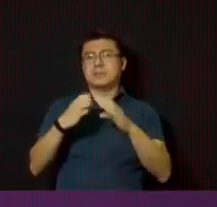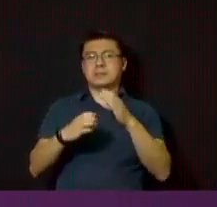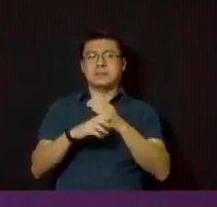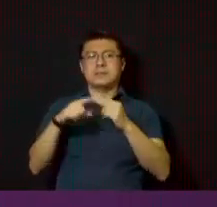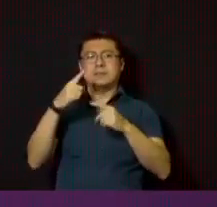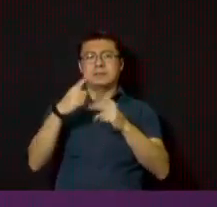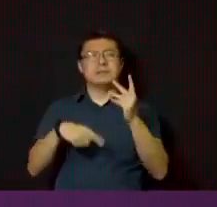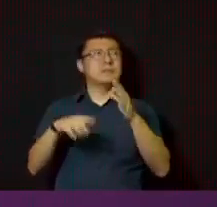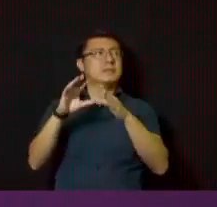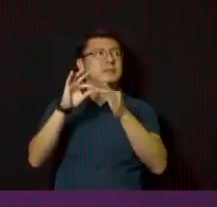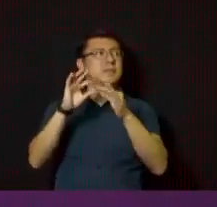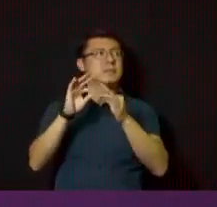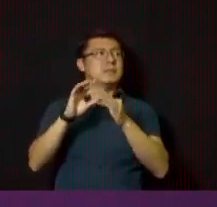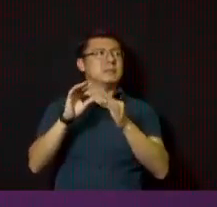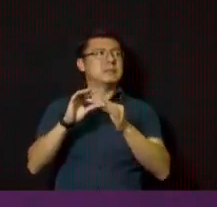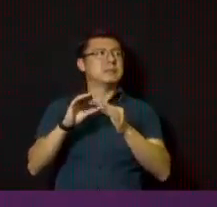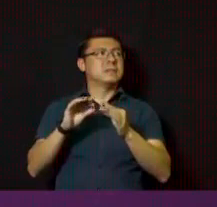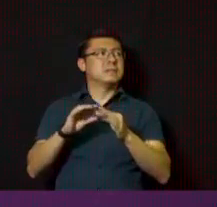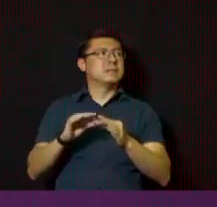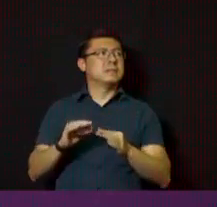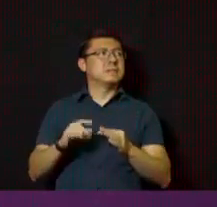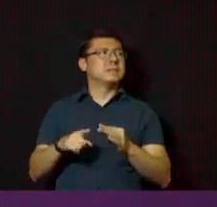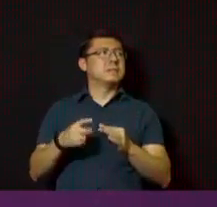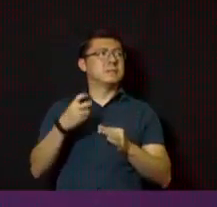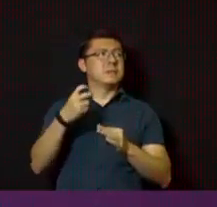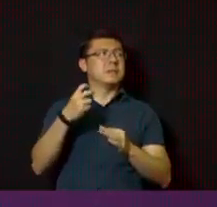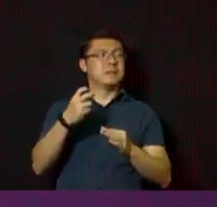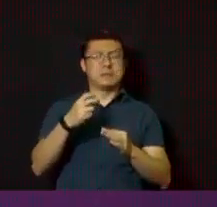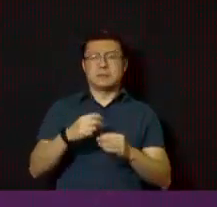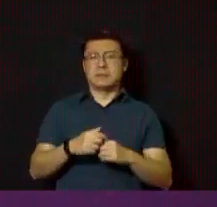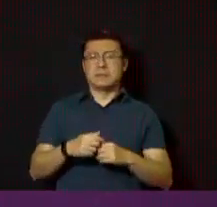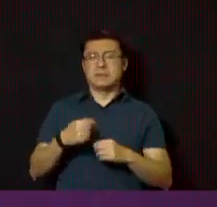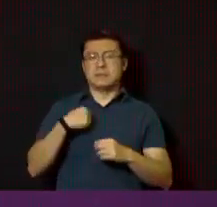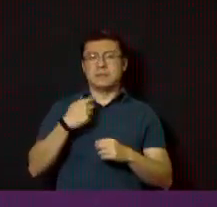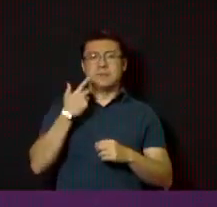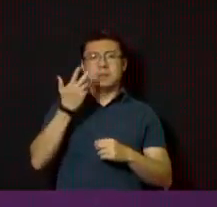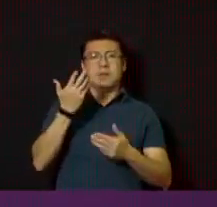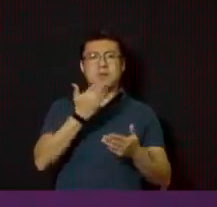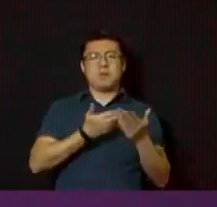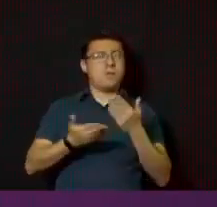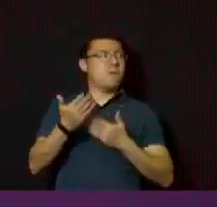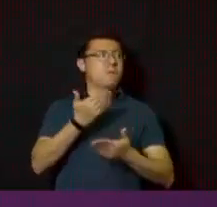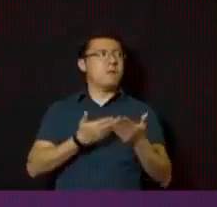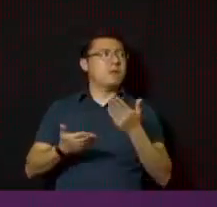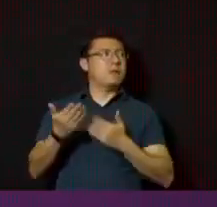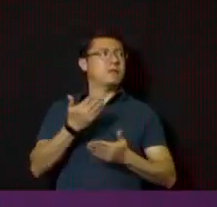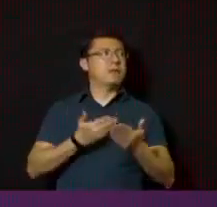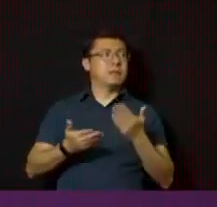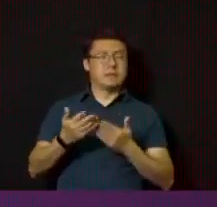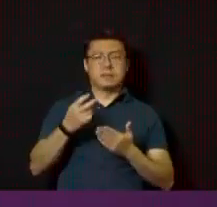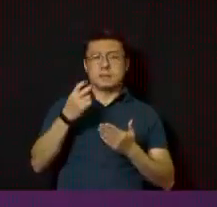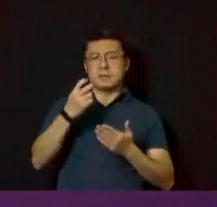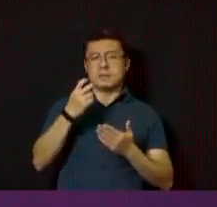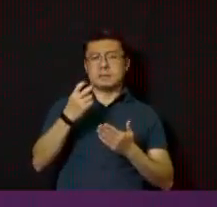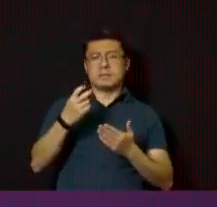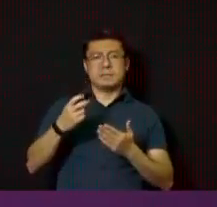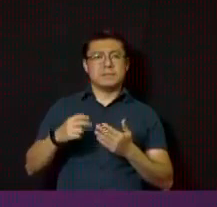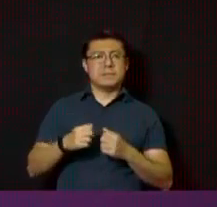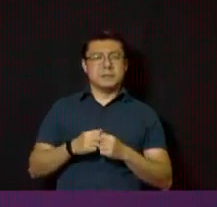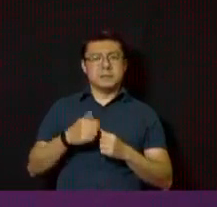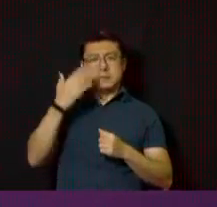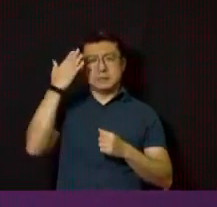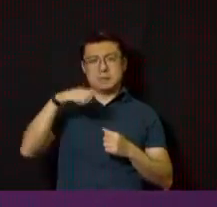después de Jacinto, quiero compartirles un poco de esta emoción. Este panel que acabamos de tener fue espectacular. Así es que la gente que